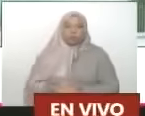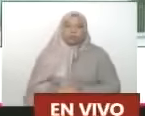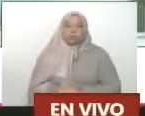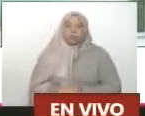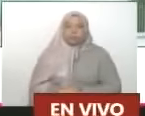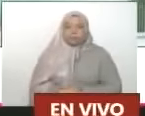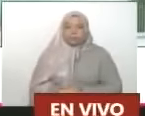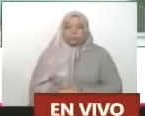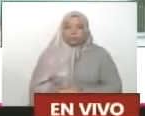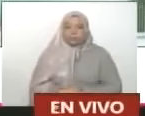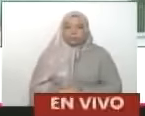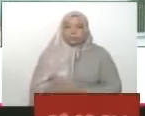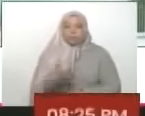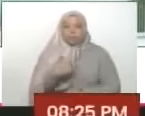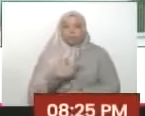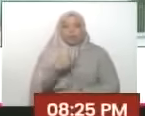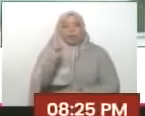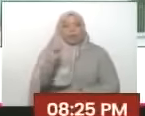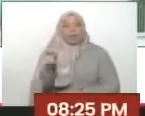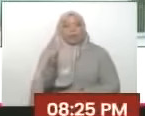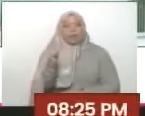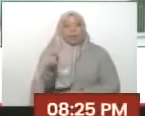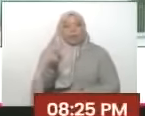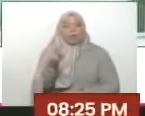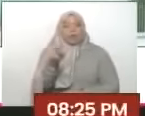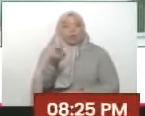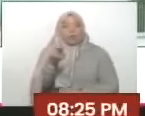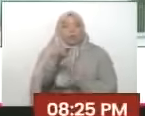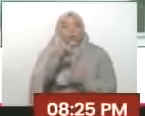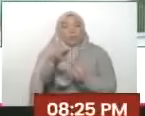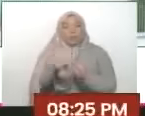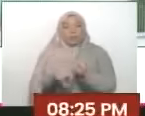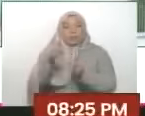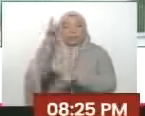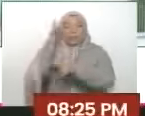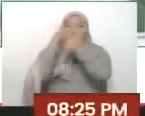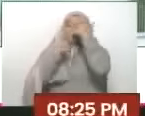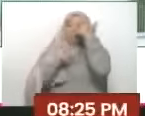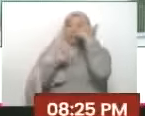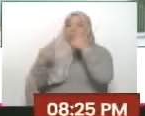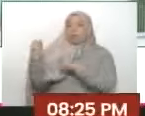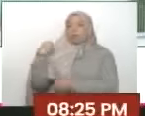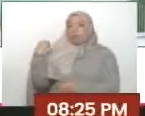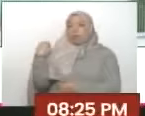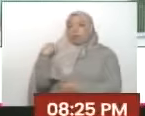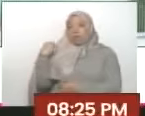Porque yo tengo muchas tareas que cumplir que me dio el comandante Chávez.